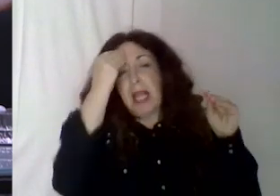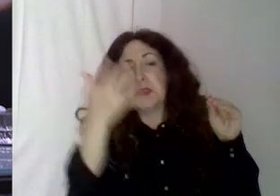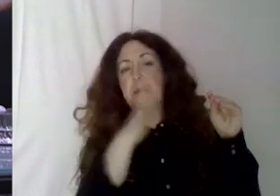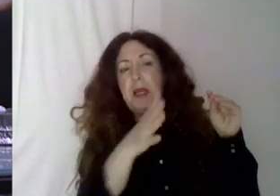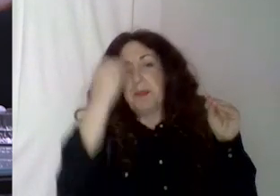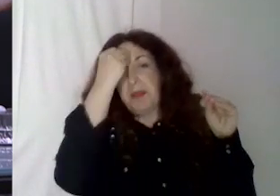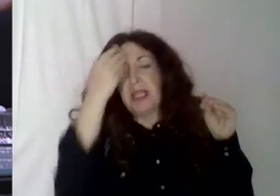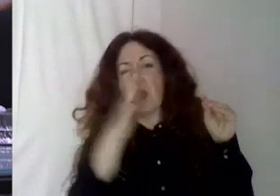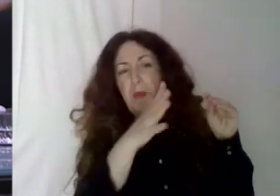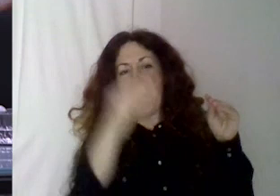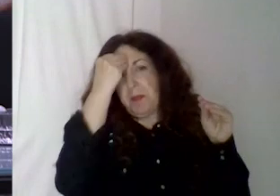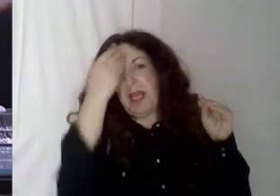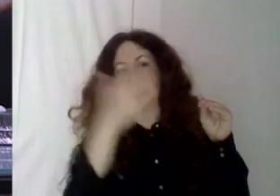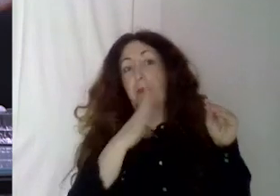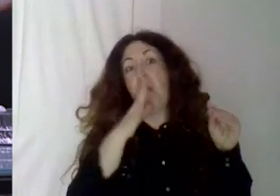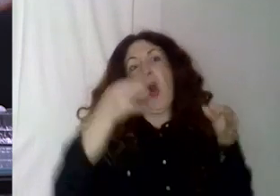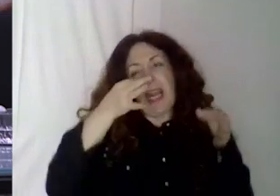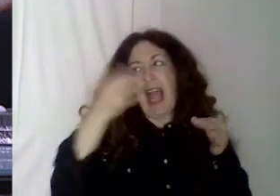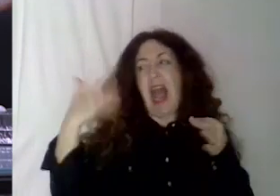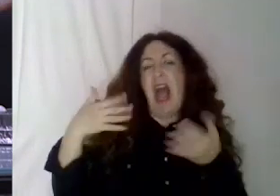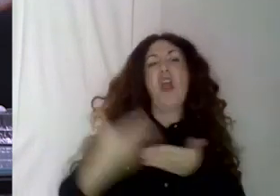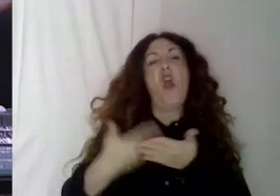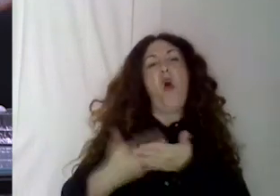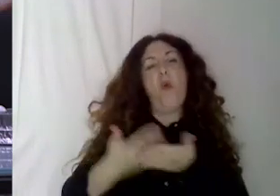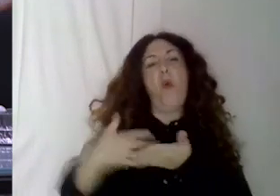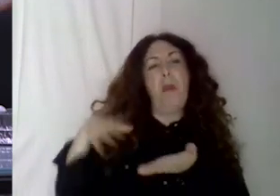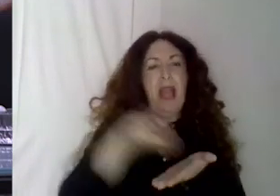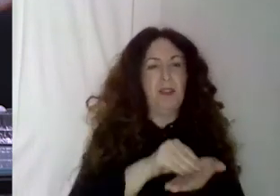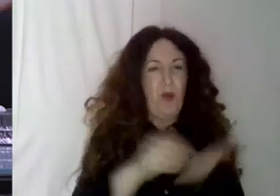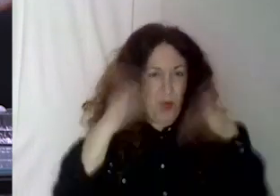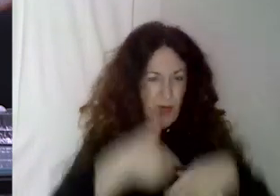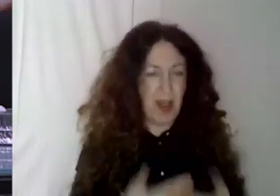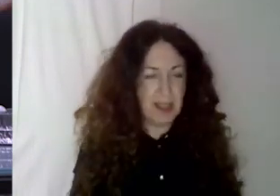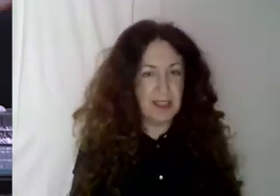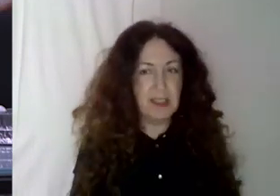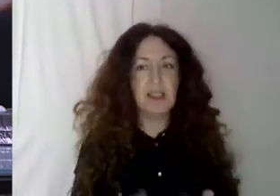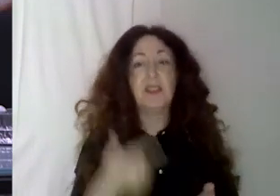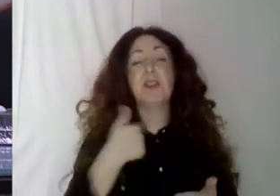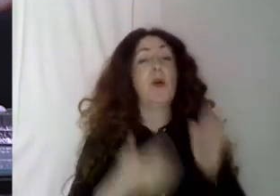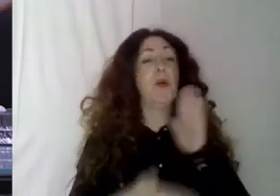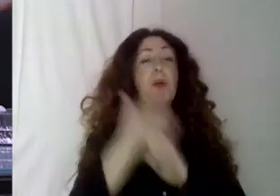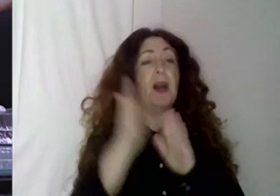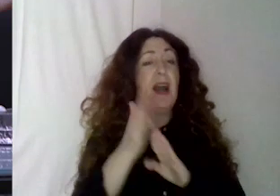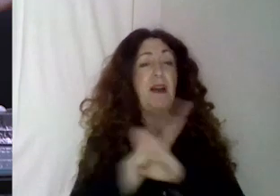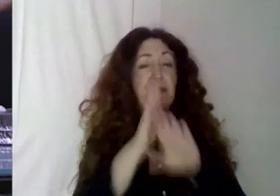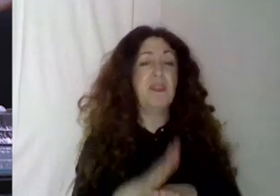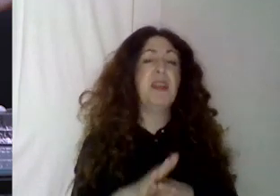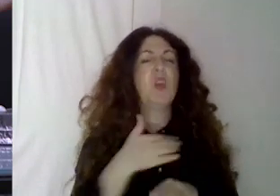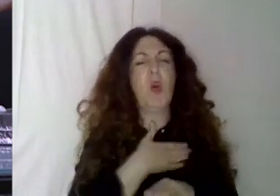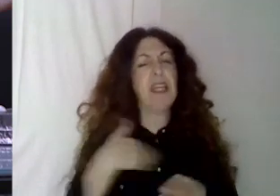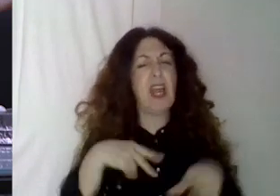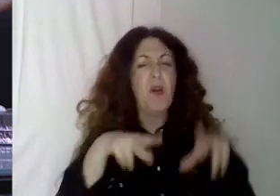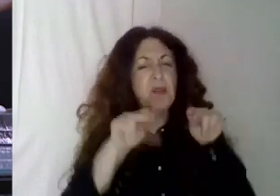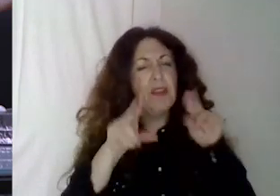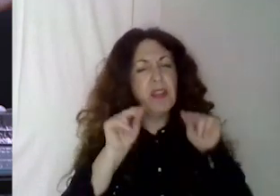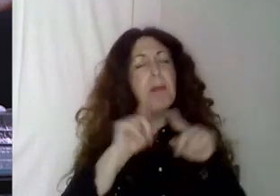Gesualdo y a Caravaggio, pues a Caravaggio con una enorme resaca después de haberse bebido 500 copas y haber matado a este y herido al otro, bueno,